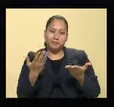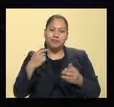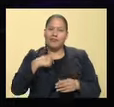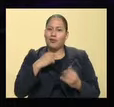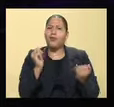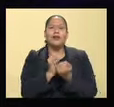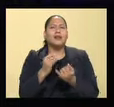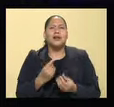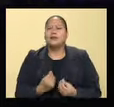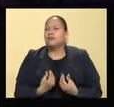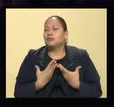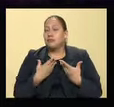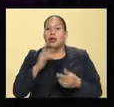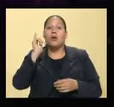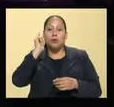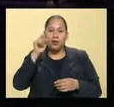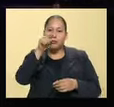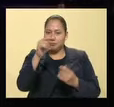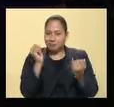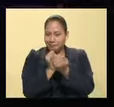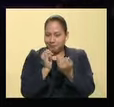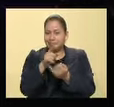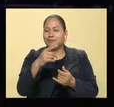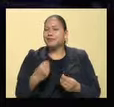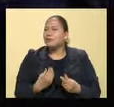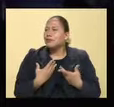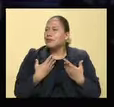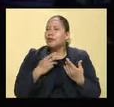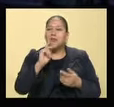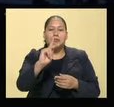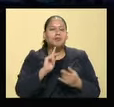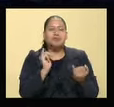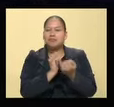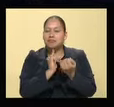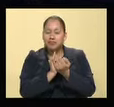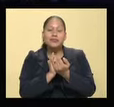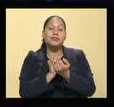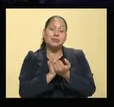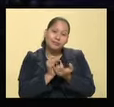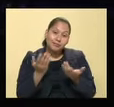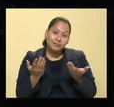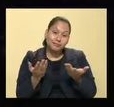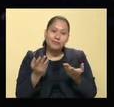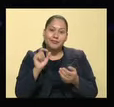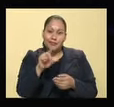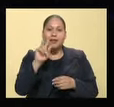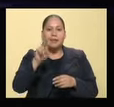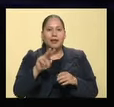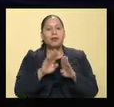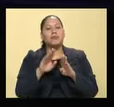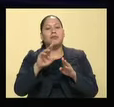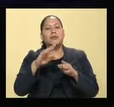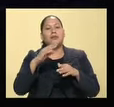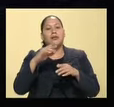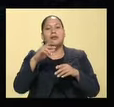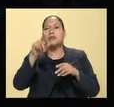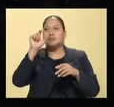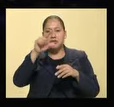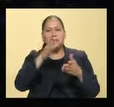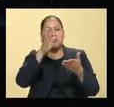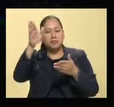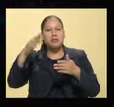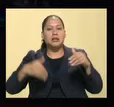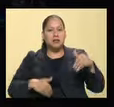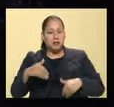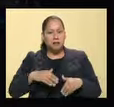estaba fascinado. Espero que lo hayan disfrutado muchísimo como yo lo disfruté. Y verdaderamente no se pierdan esta obra que